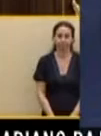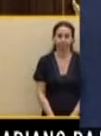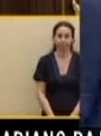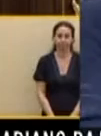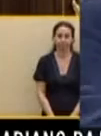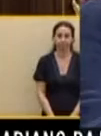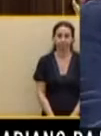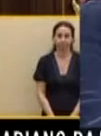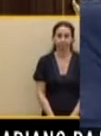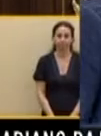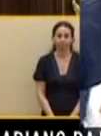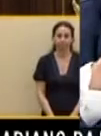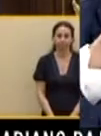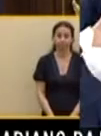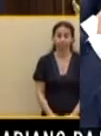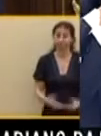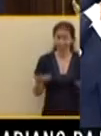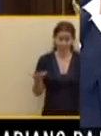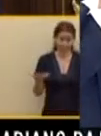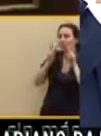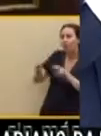y en esta batalla